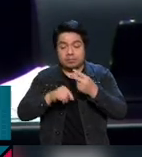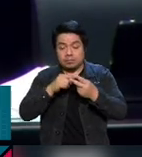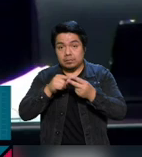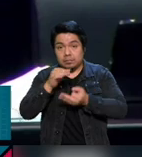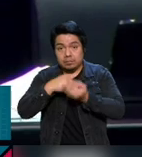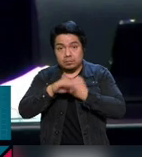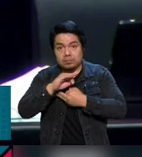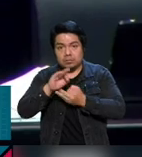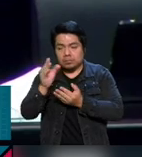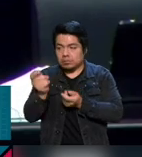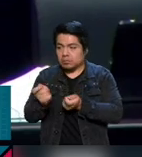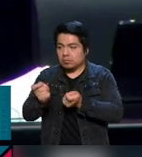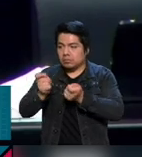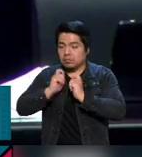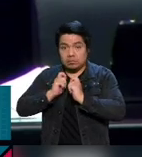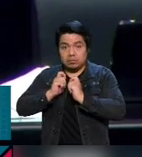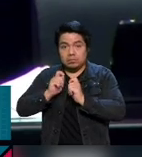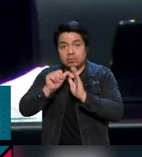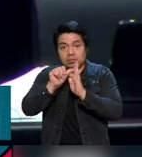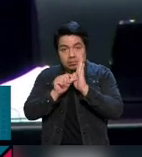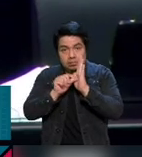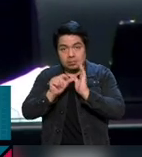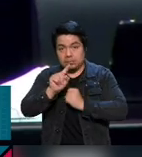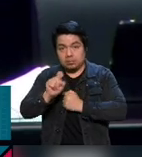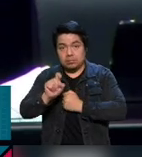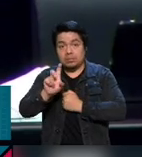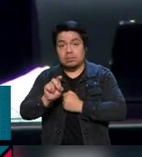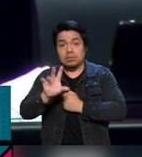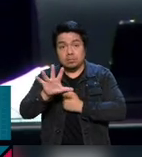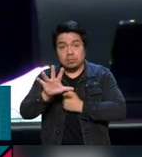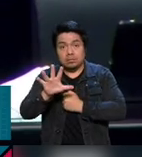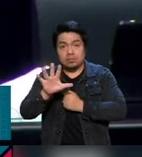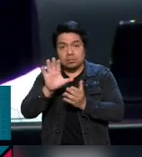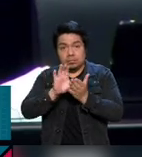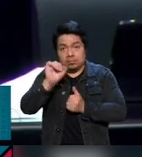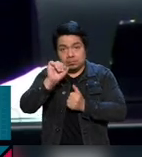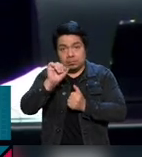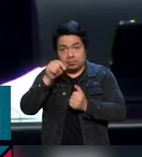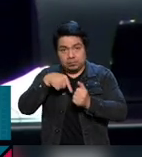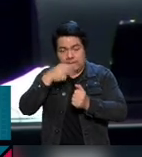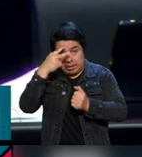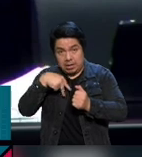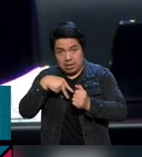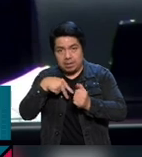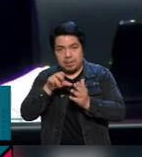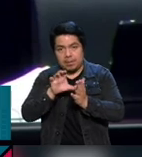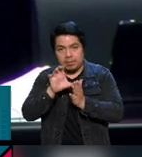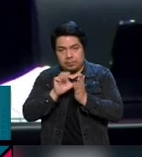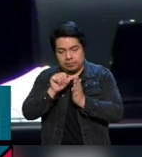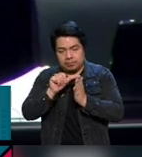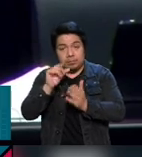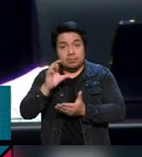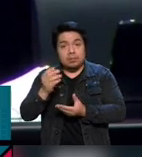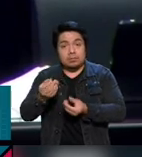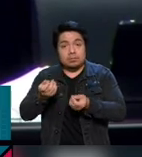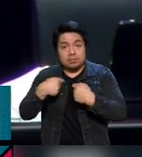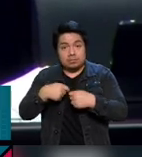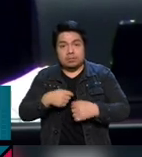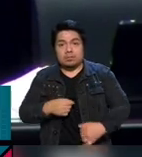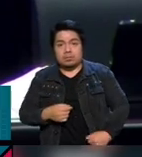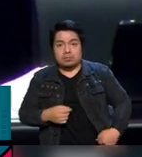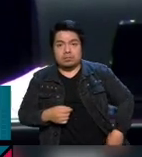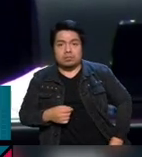uso de la facultad que le confiere el artículo 135 de la Constitución Política de los Estados Unidos